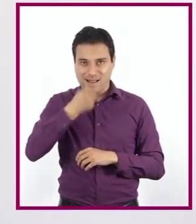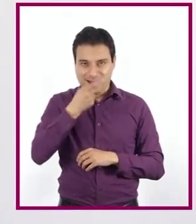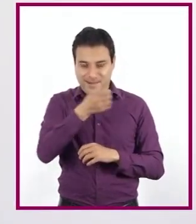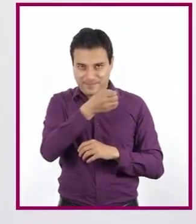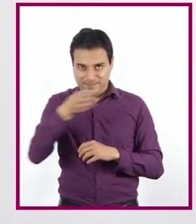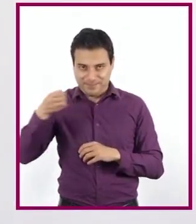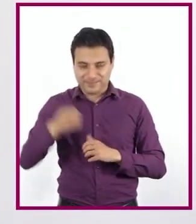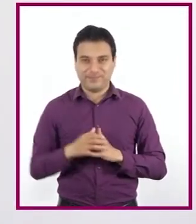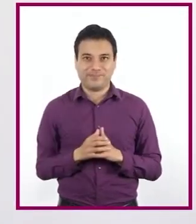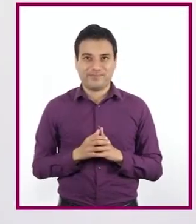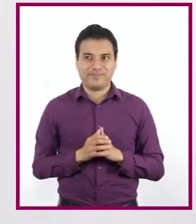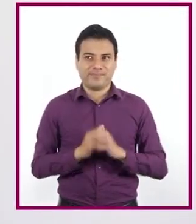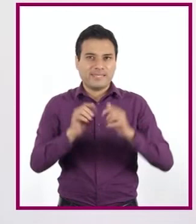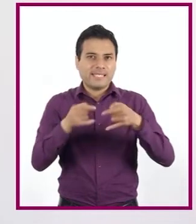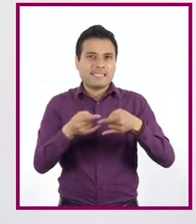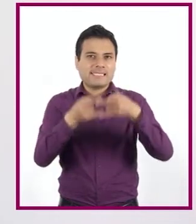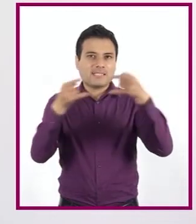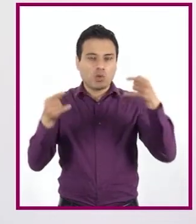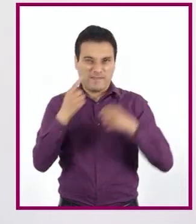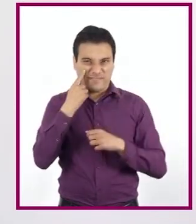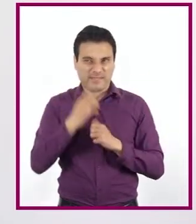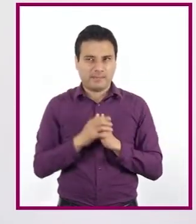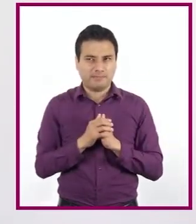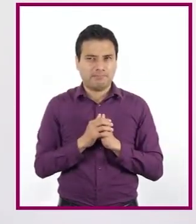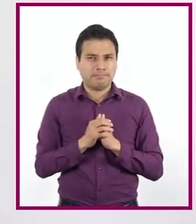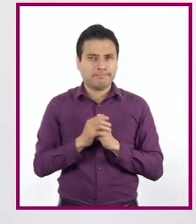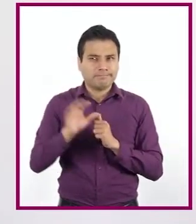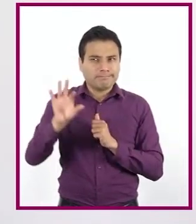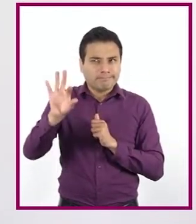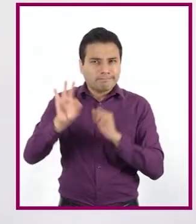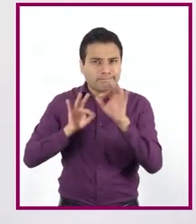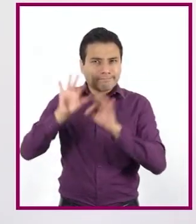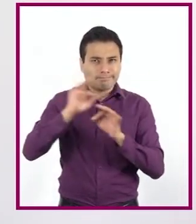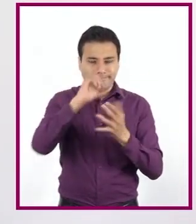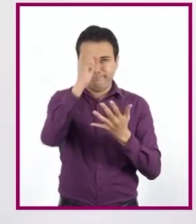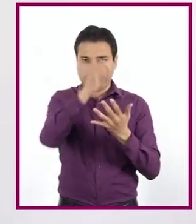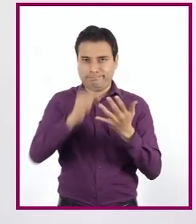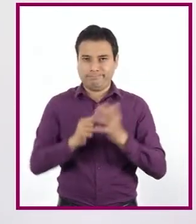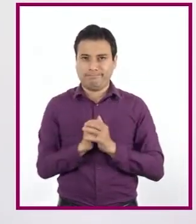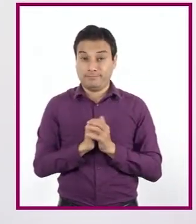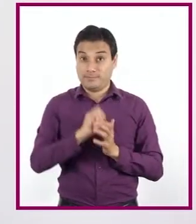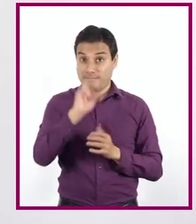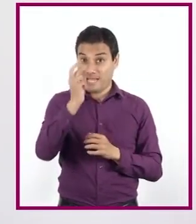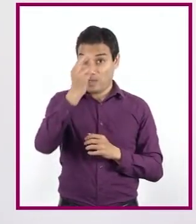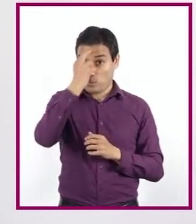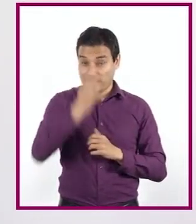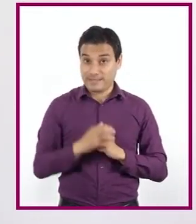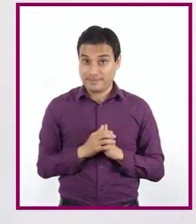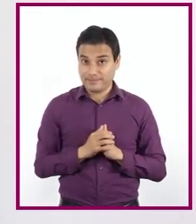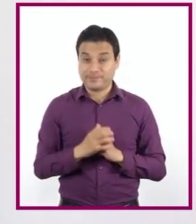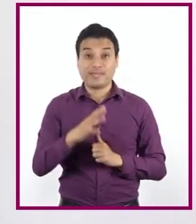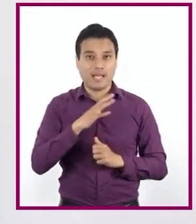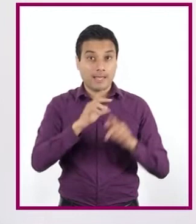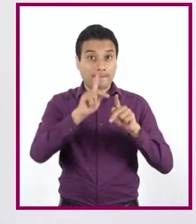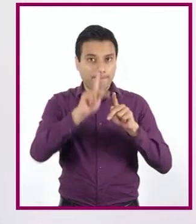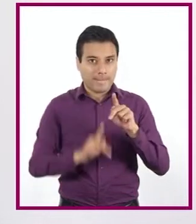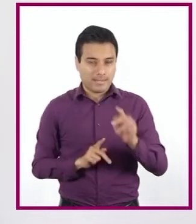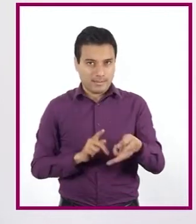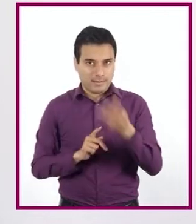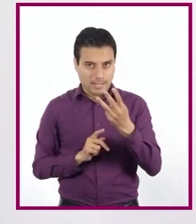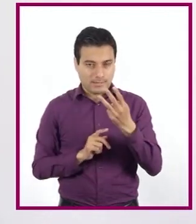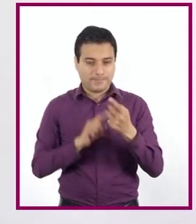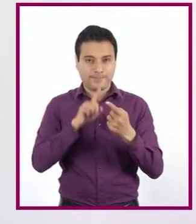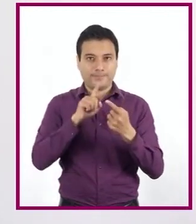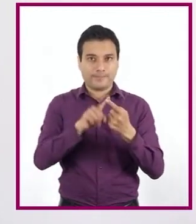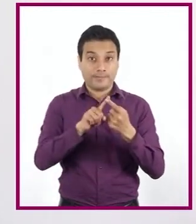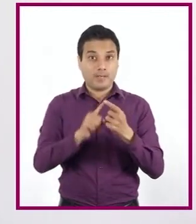relato, identifiquemos los momentos más importantes de la secuencia narrativa. Recordemos que se divide en 3: